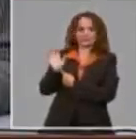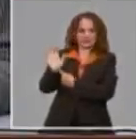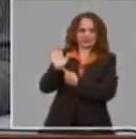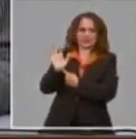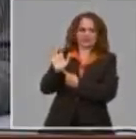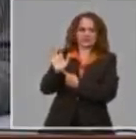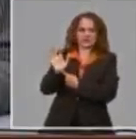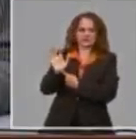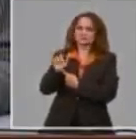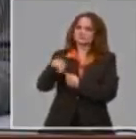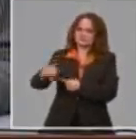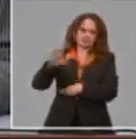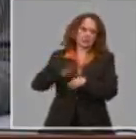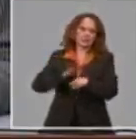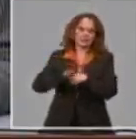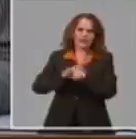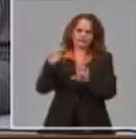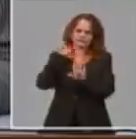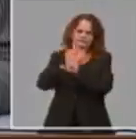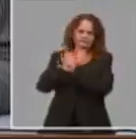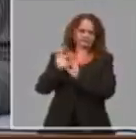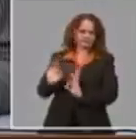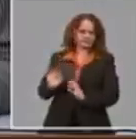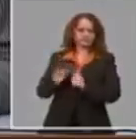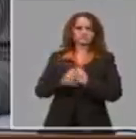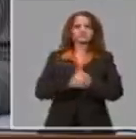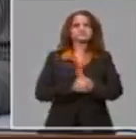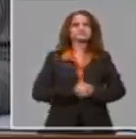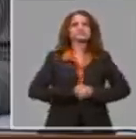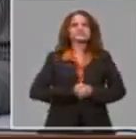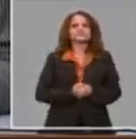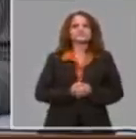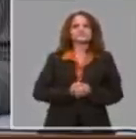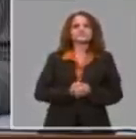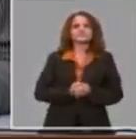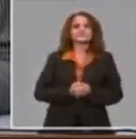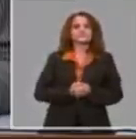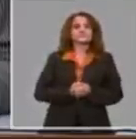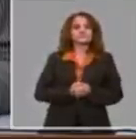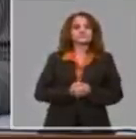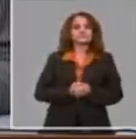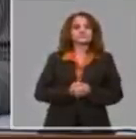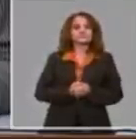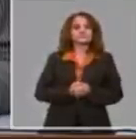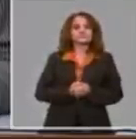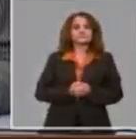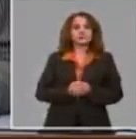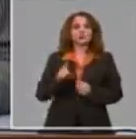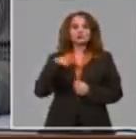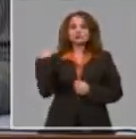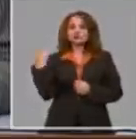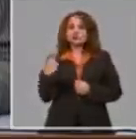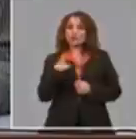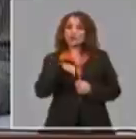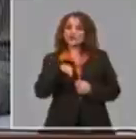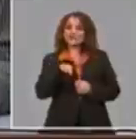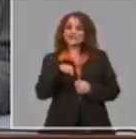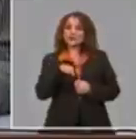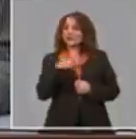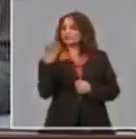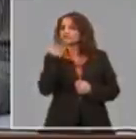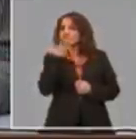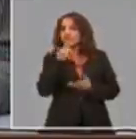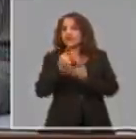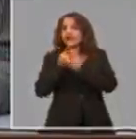culpabilidad y su realidad y todo estará perdido desde la salida de nuestro